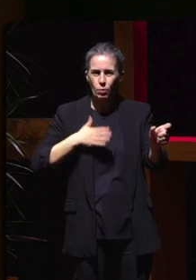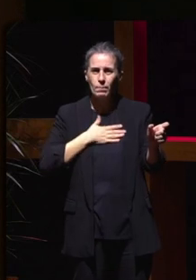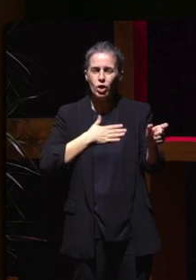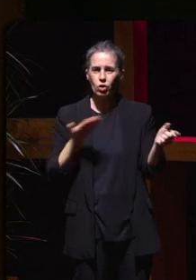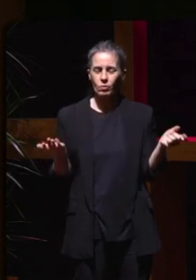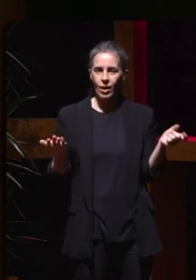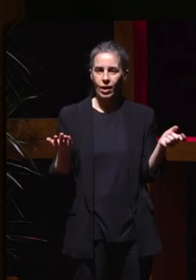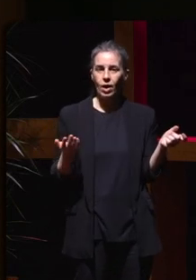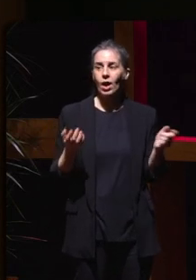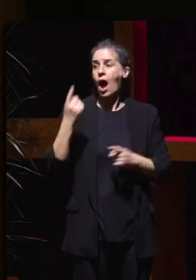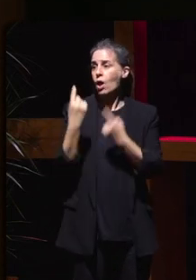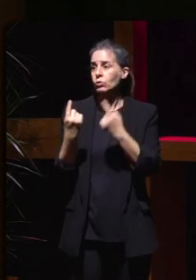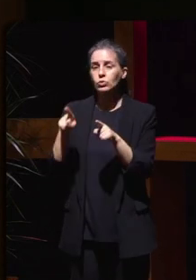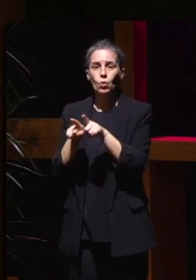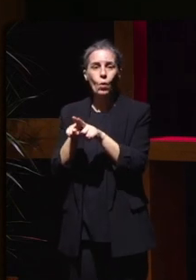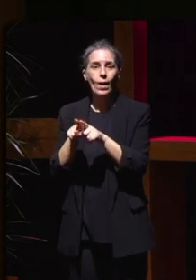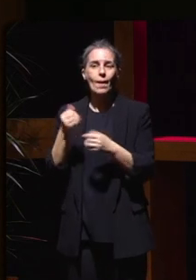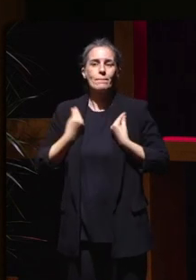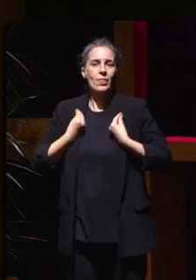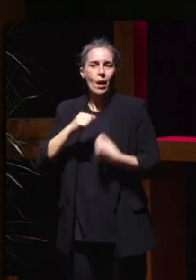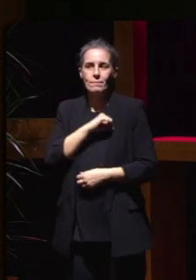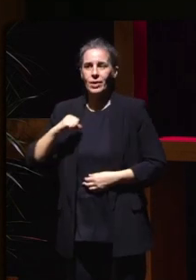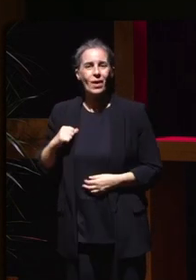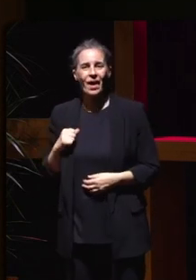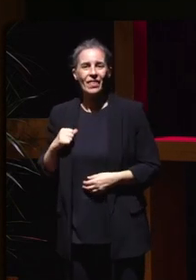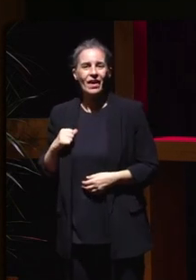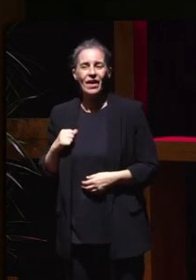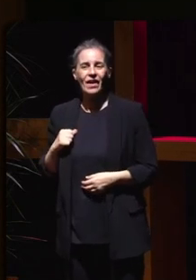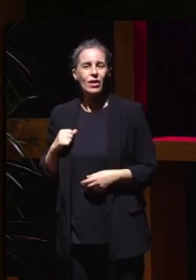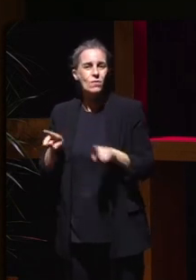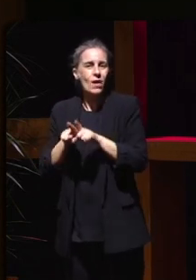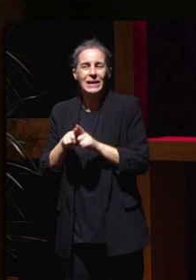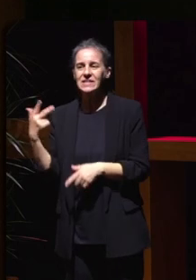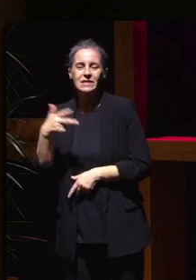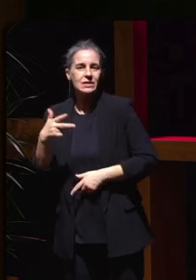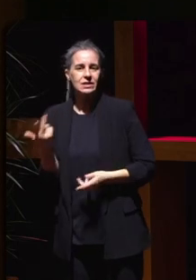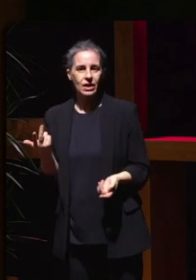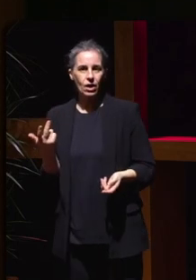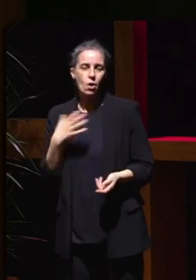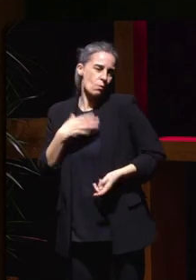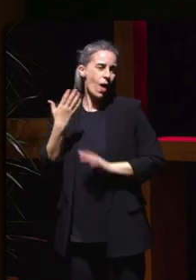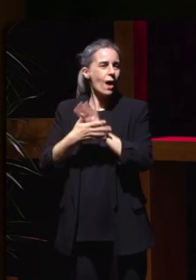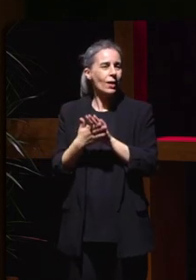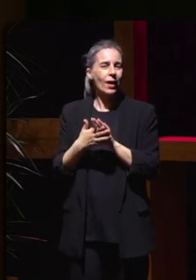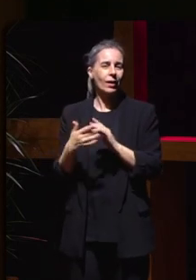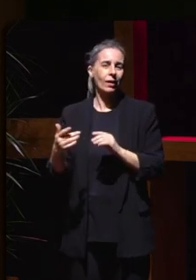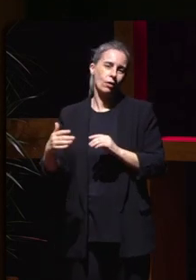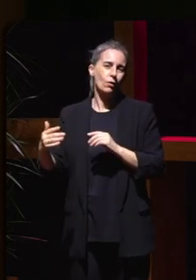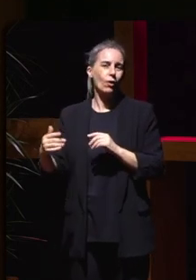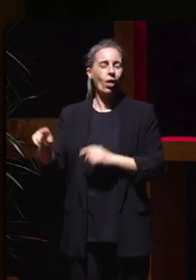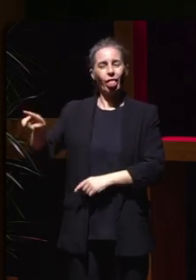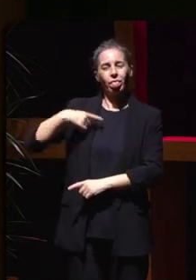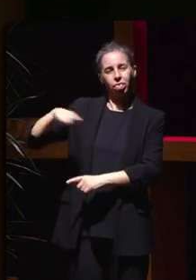comentar a mi vida privada vida la bolseira siempre un chiste No siempre puedes hacer chistes sobre sexo de bolseira sobre